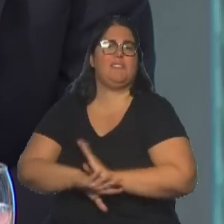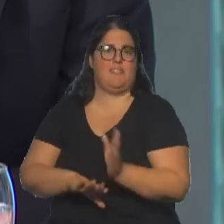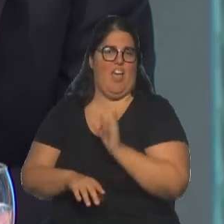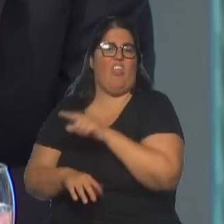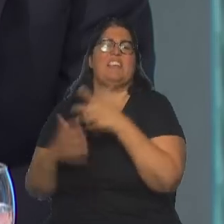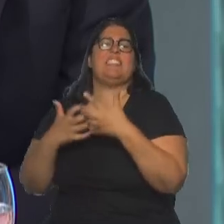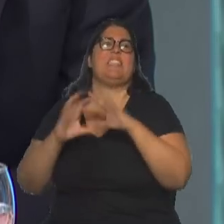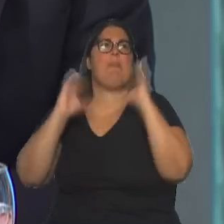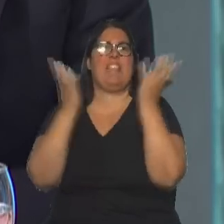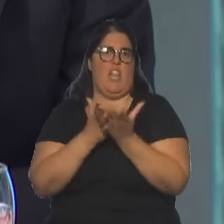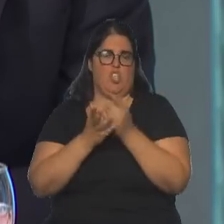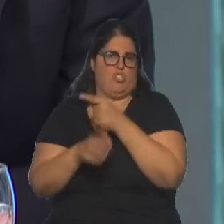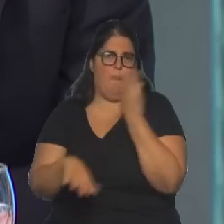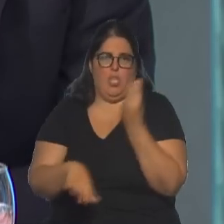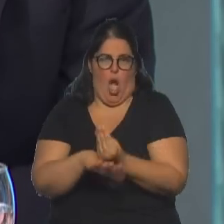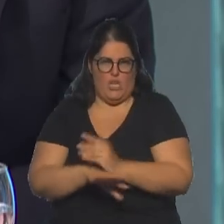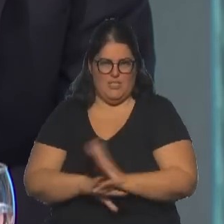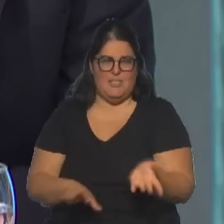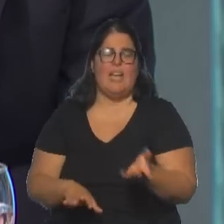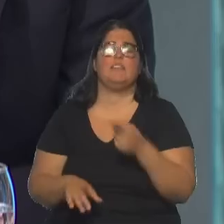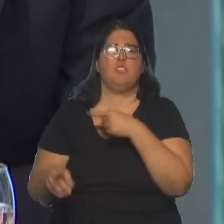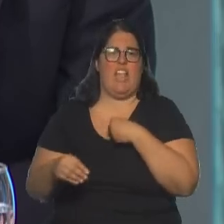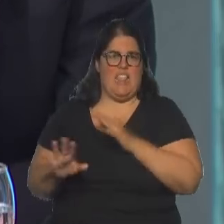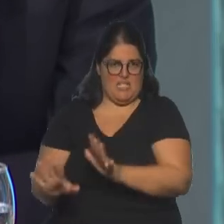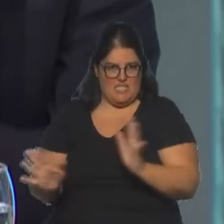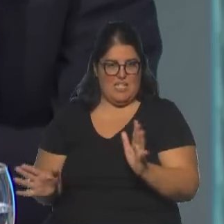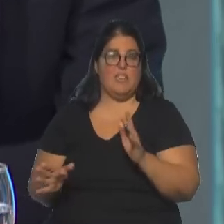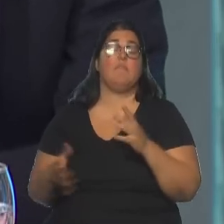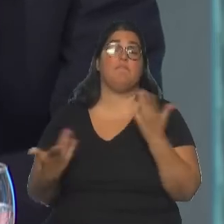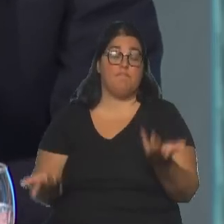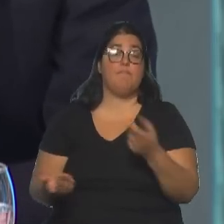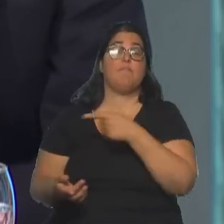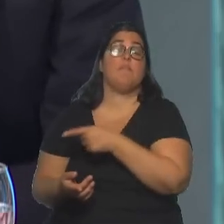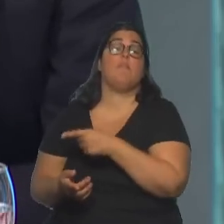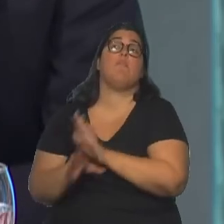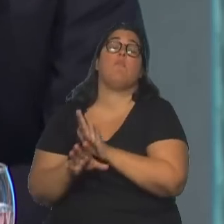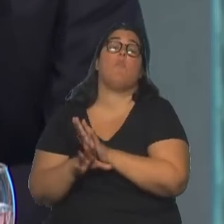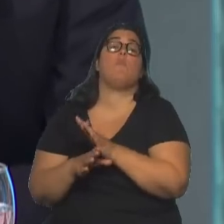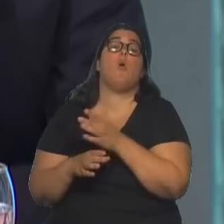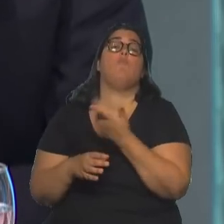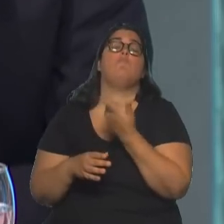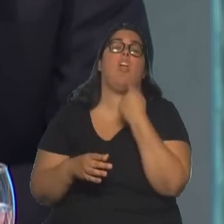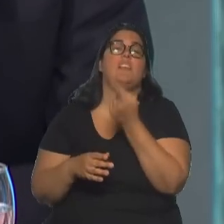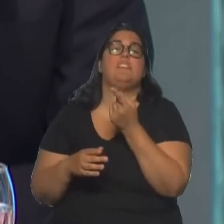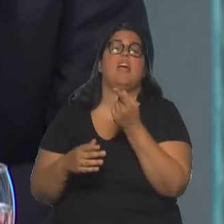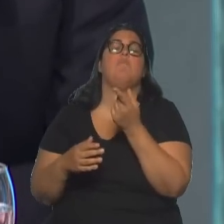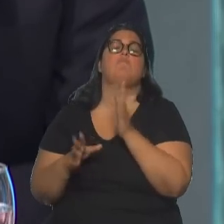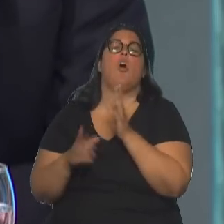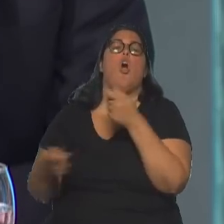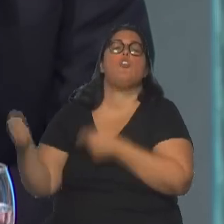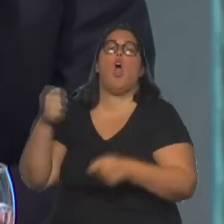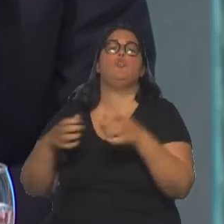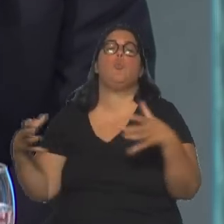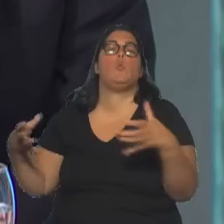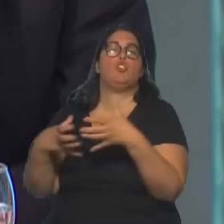sistema internacional, al punto tal de que con la llamada construcción de una comunidad de